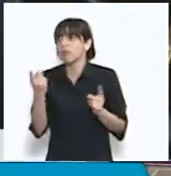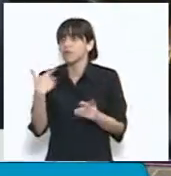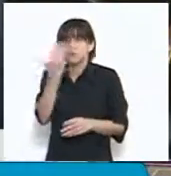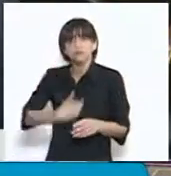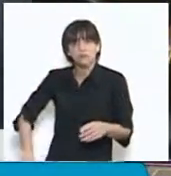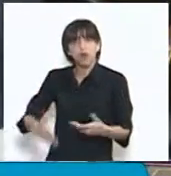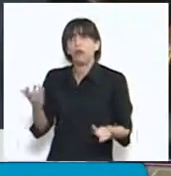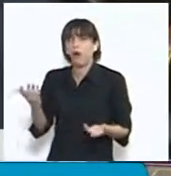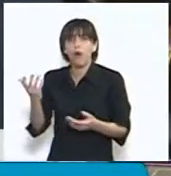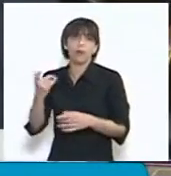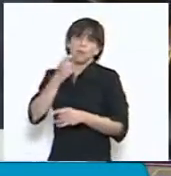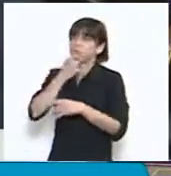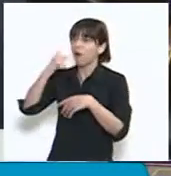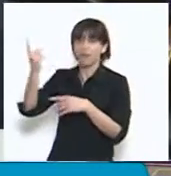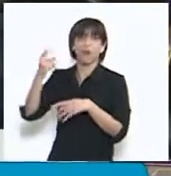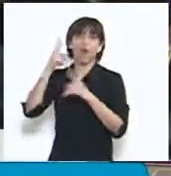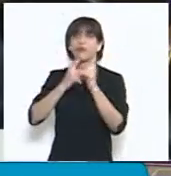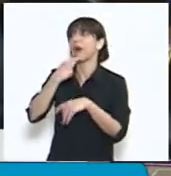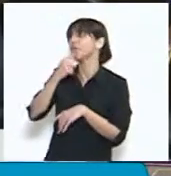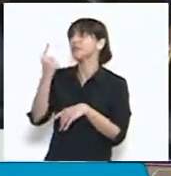que en Alemania es más pobre que en la Argentina.